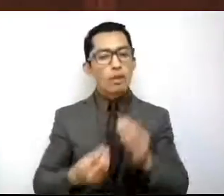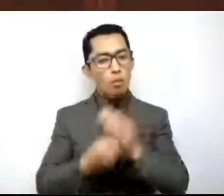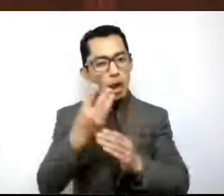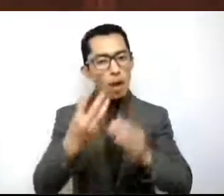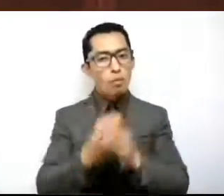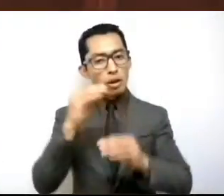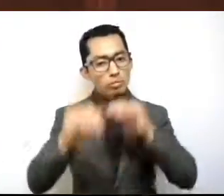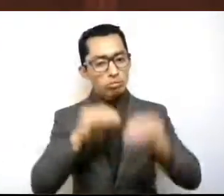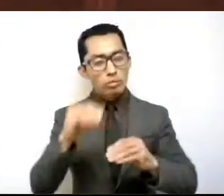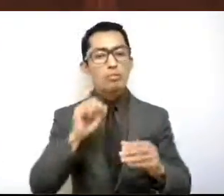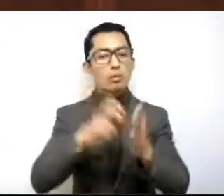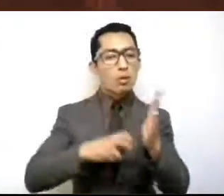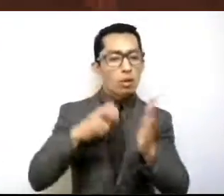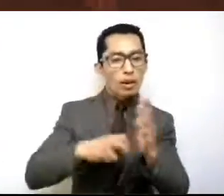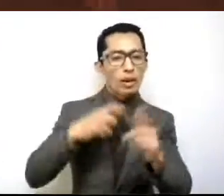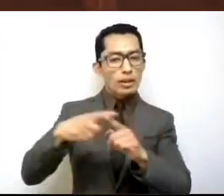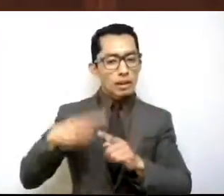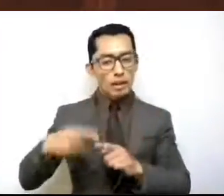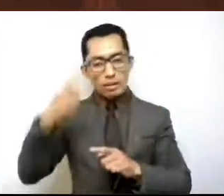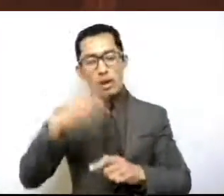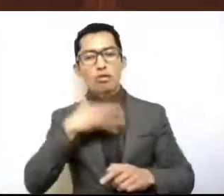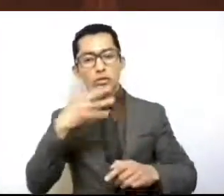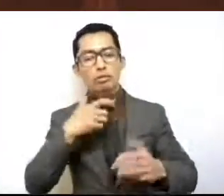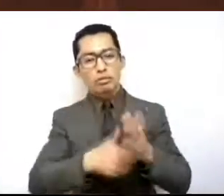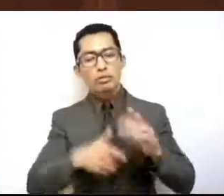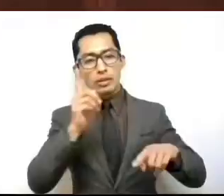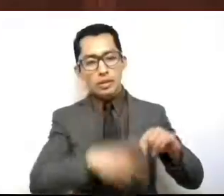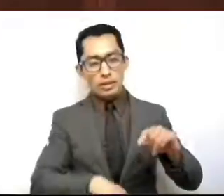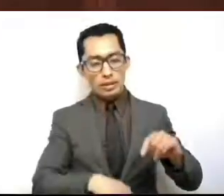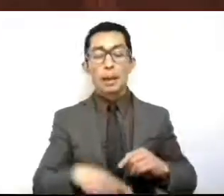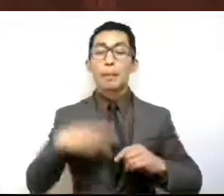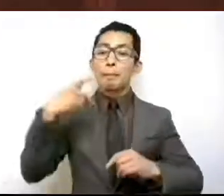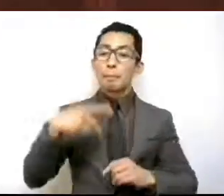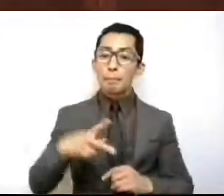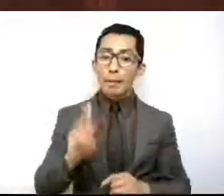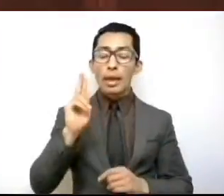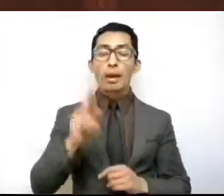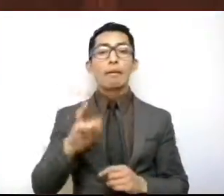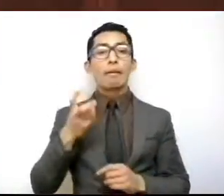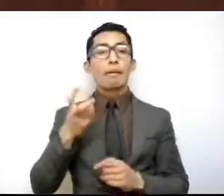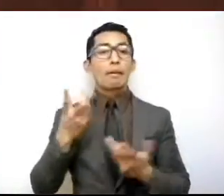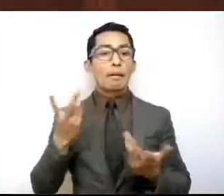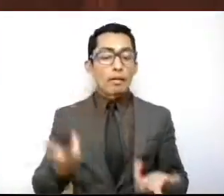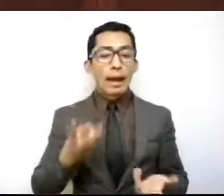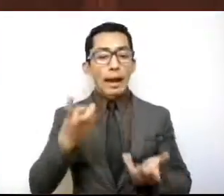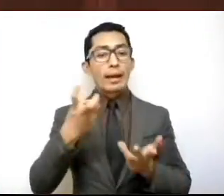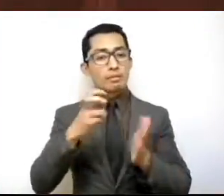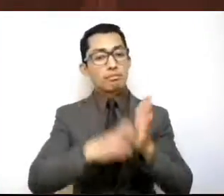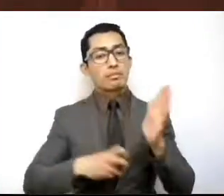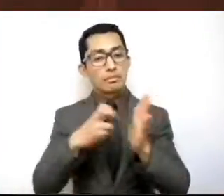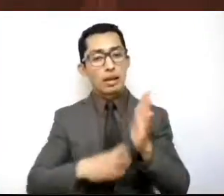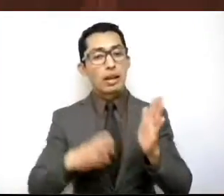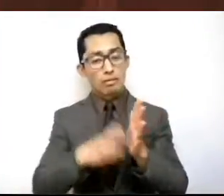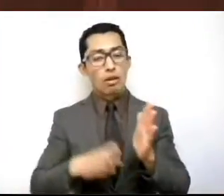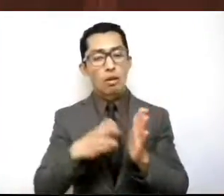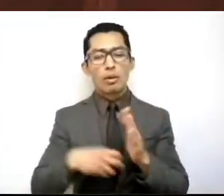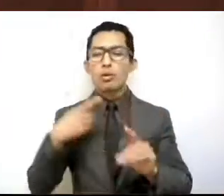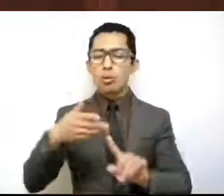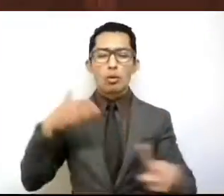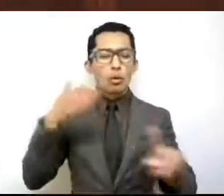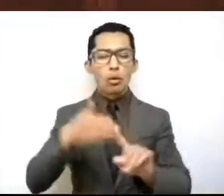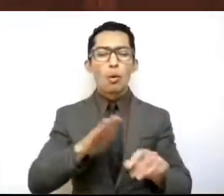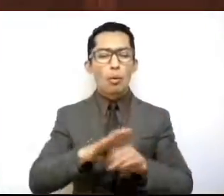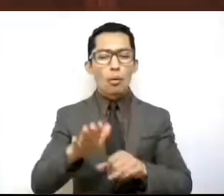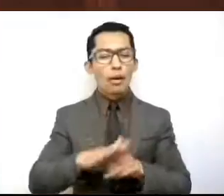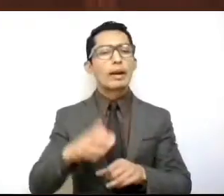adecuadas normativas correspondientes. Sin embargo, la aludida reforma tuvo como principal objetivo